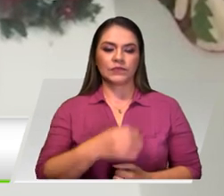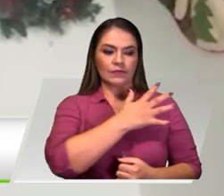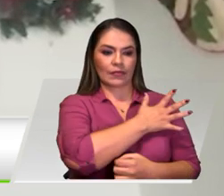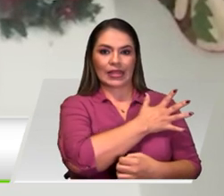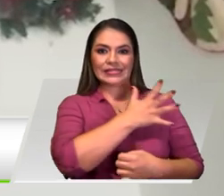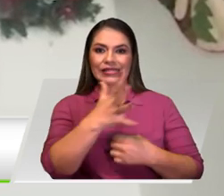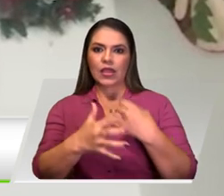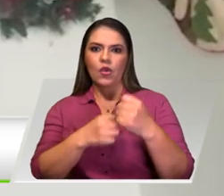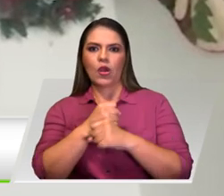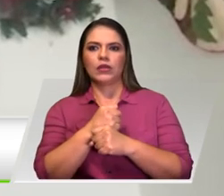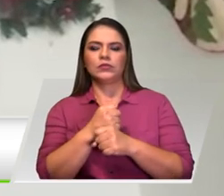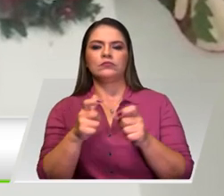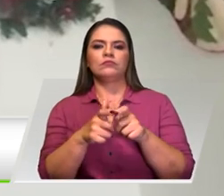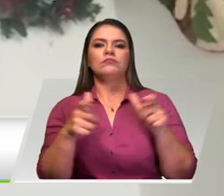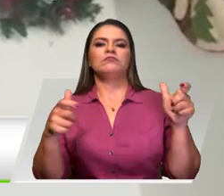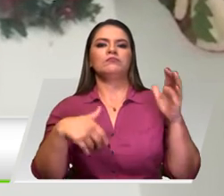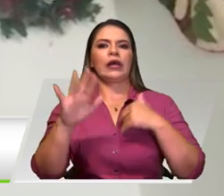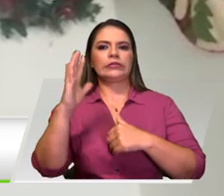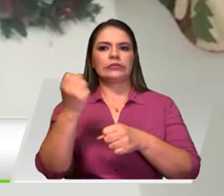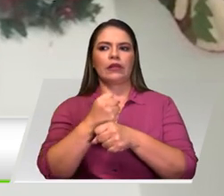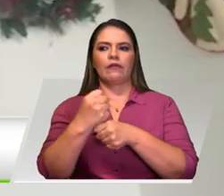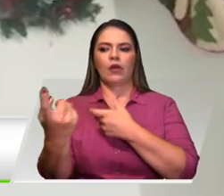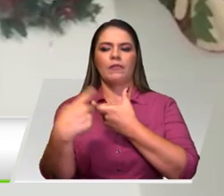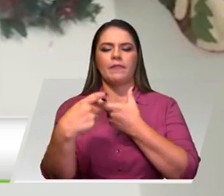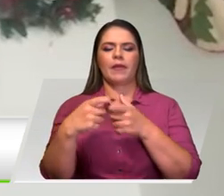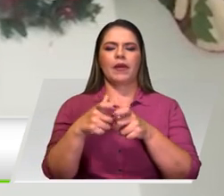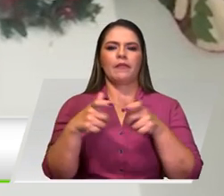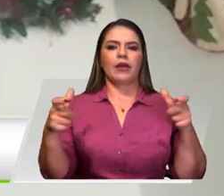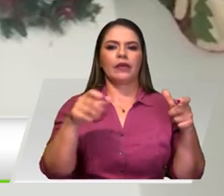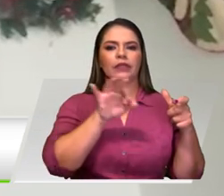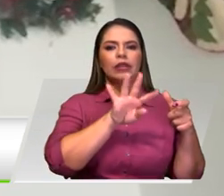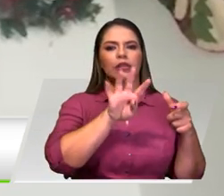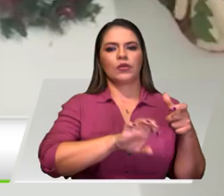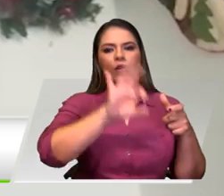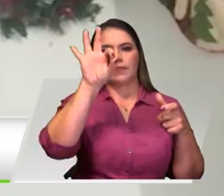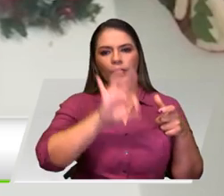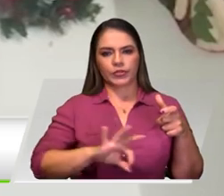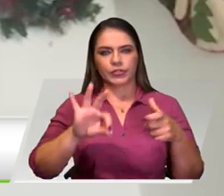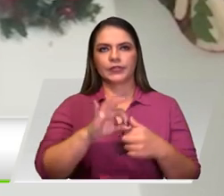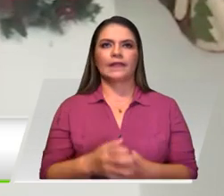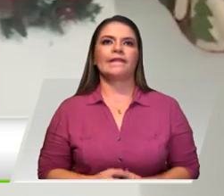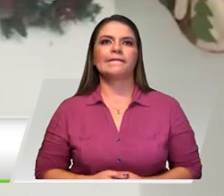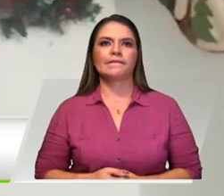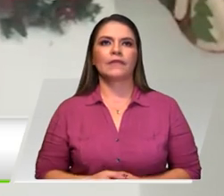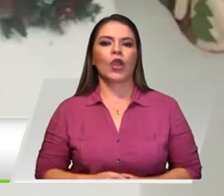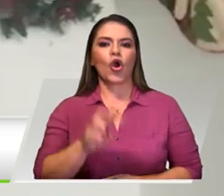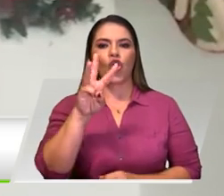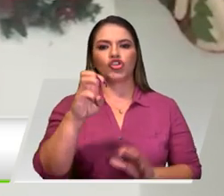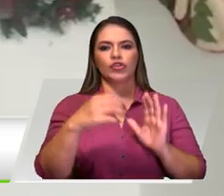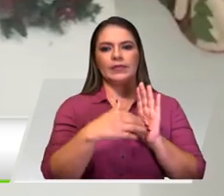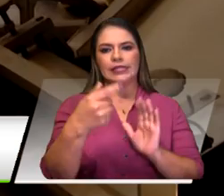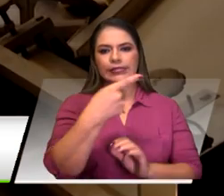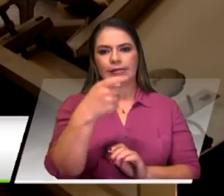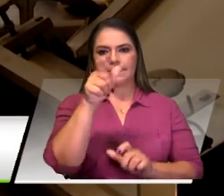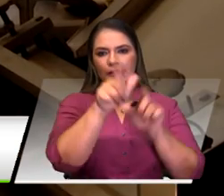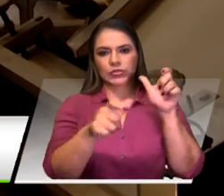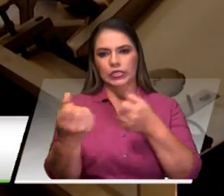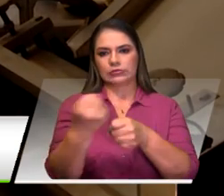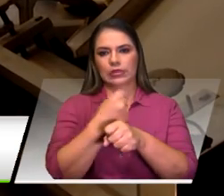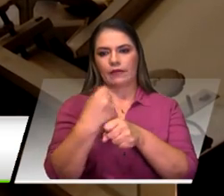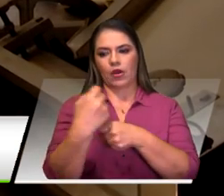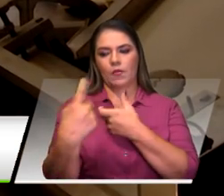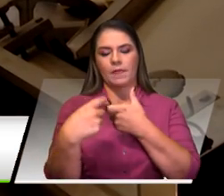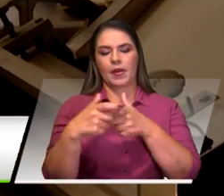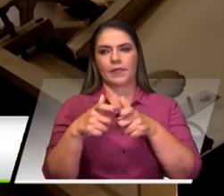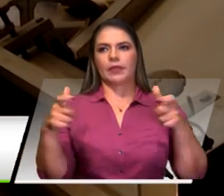5 años aproximadamente 39%, y eso equivale a 8.100 empleos nuevos.